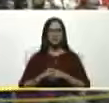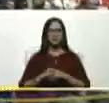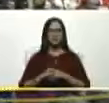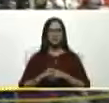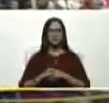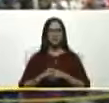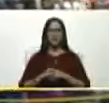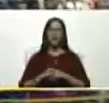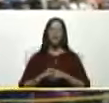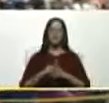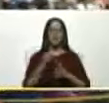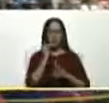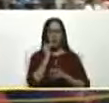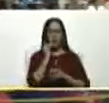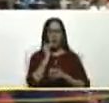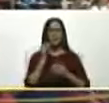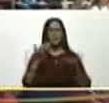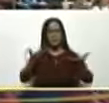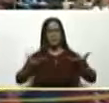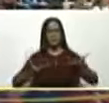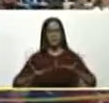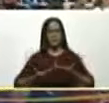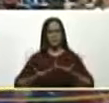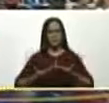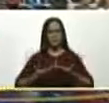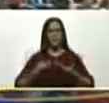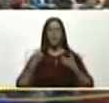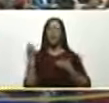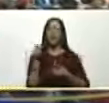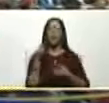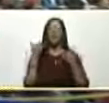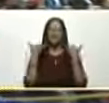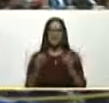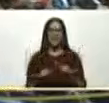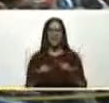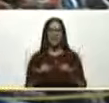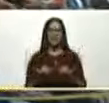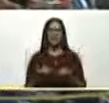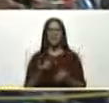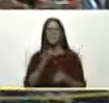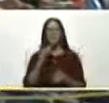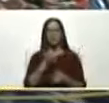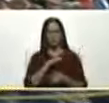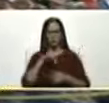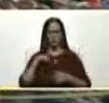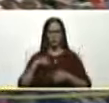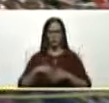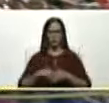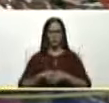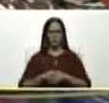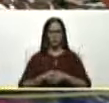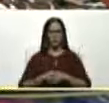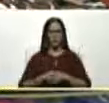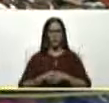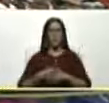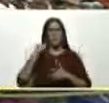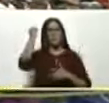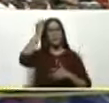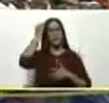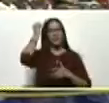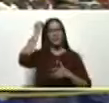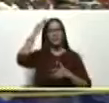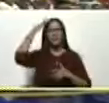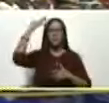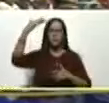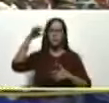Para que la generación que venga, como ya es, sea mejor que nosotros. Para que piensen y sueñen